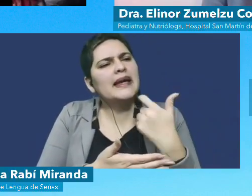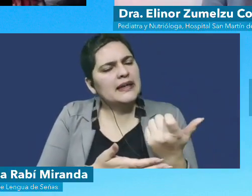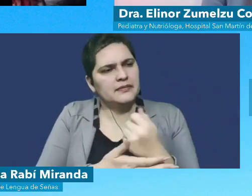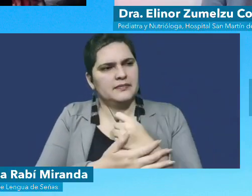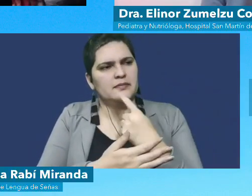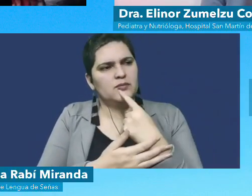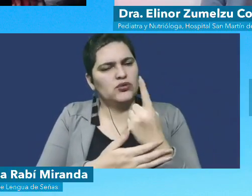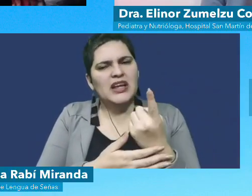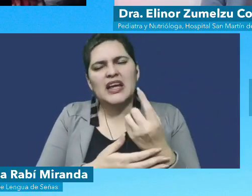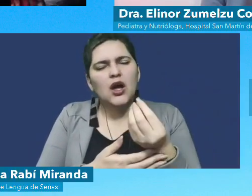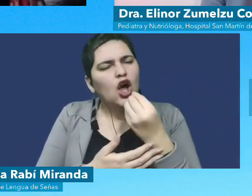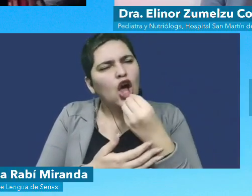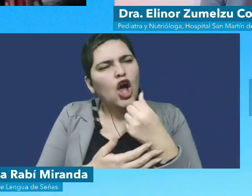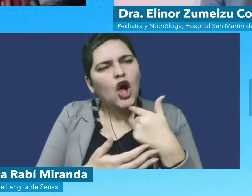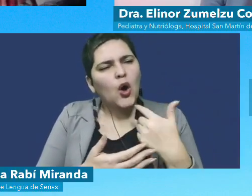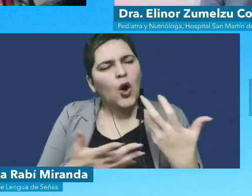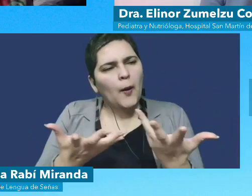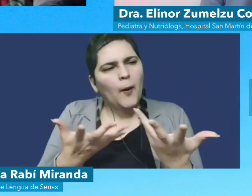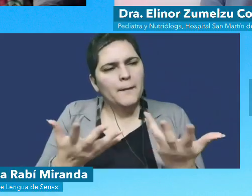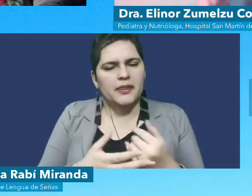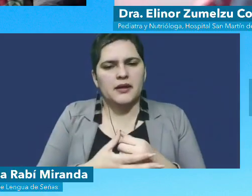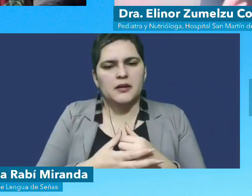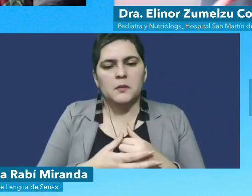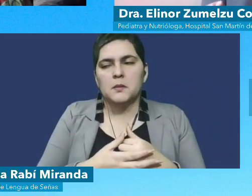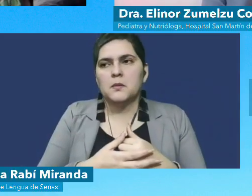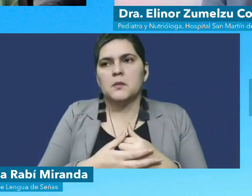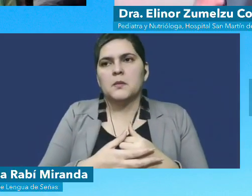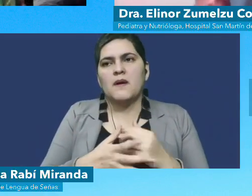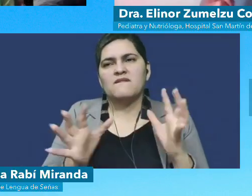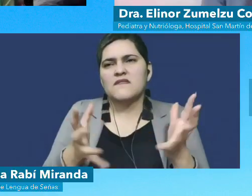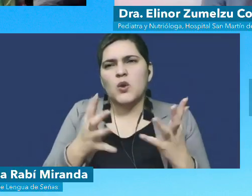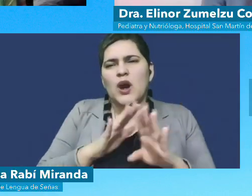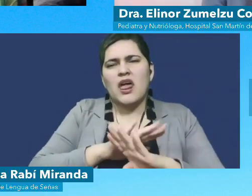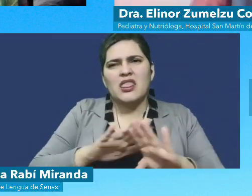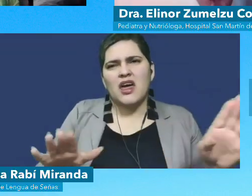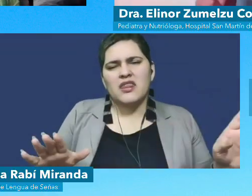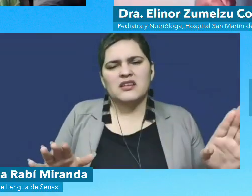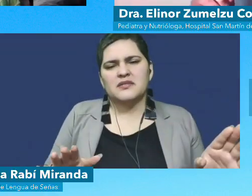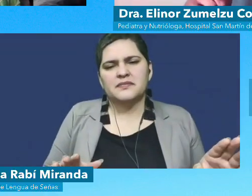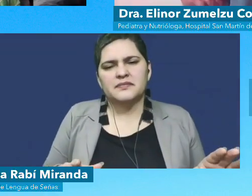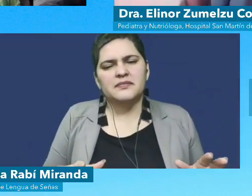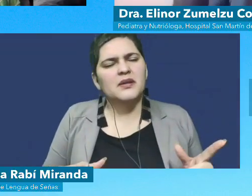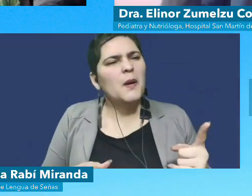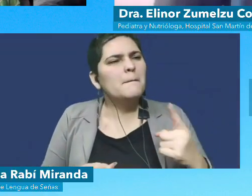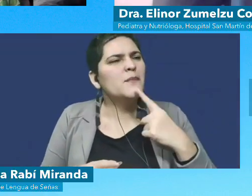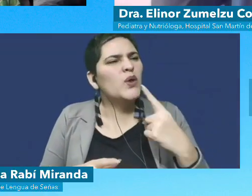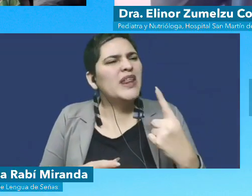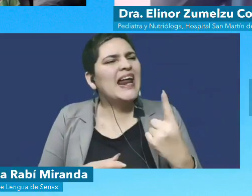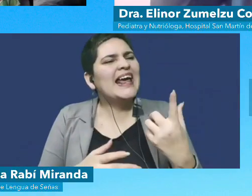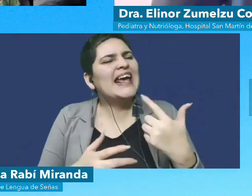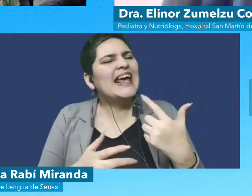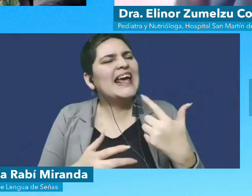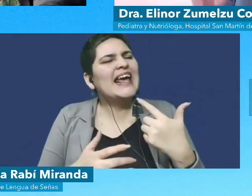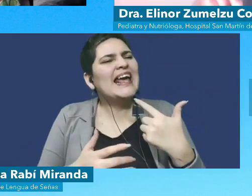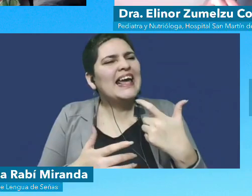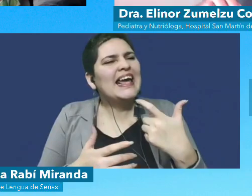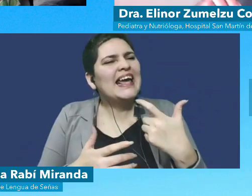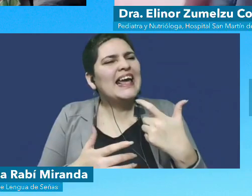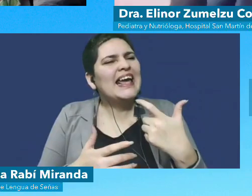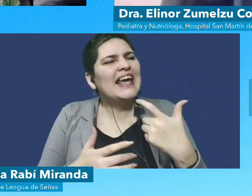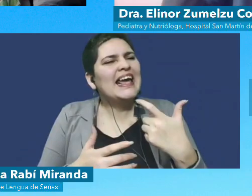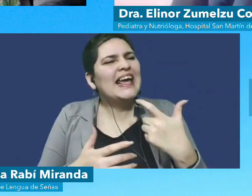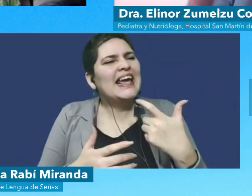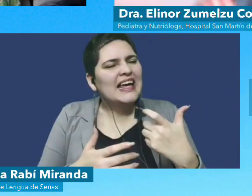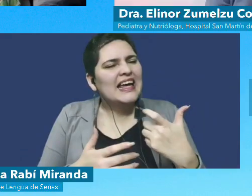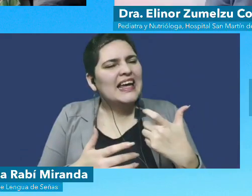hija? No, es que no come verdura, doctora, es que come súper, pero hay que preguntarlo al detalle, o sea, come y hacer la lista. Y ahí